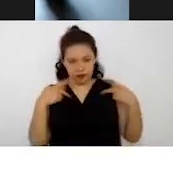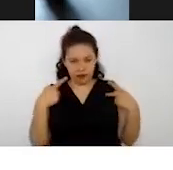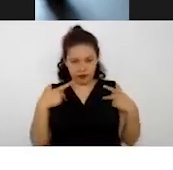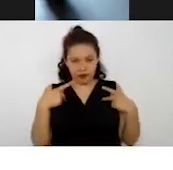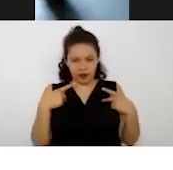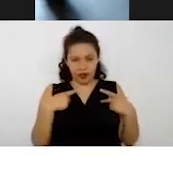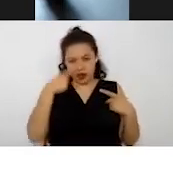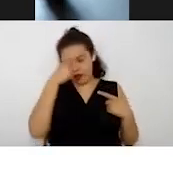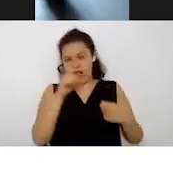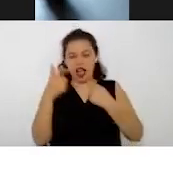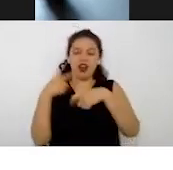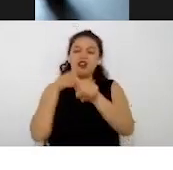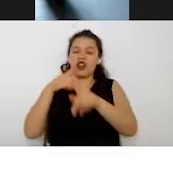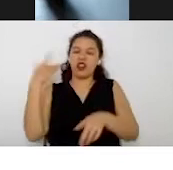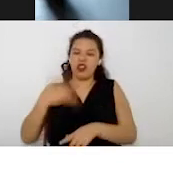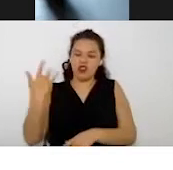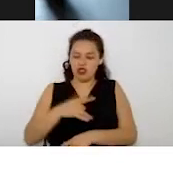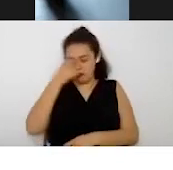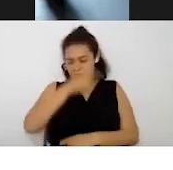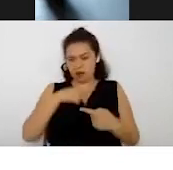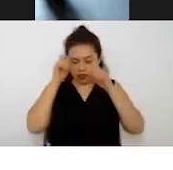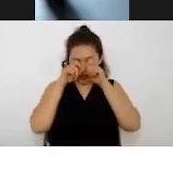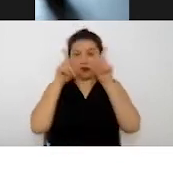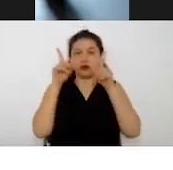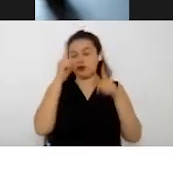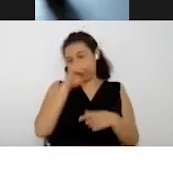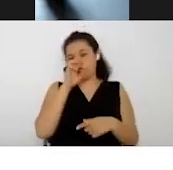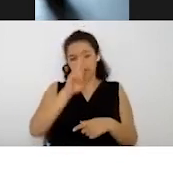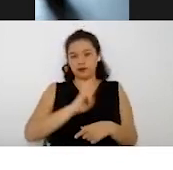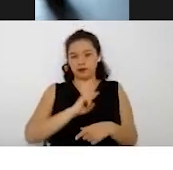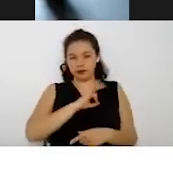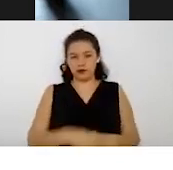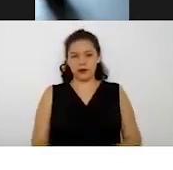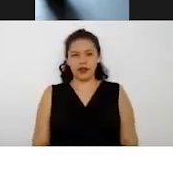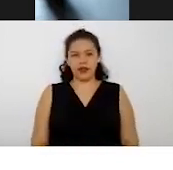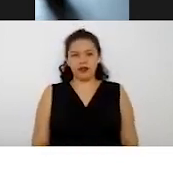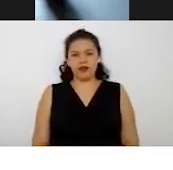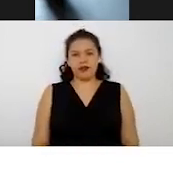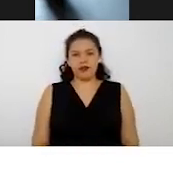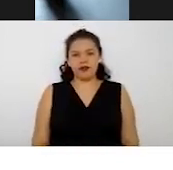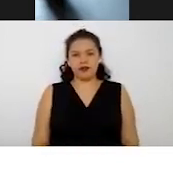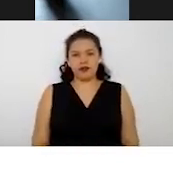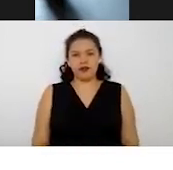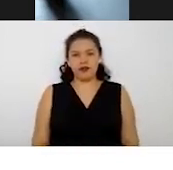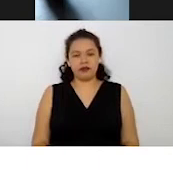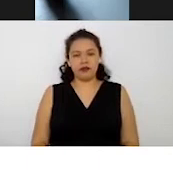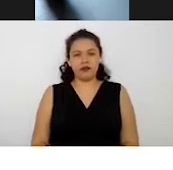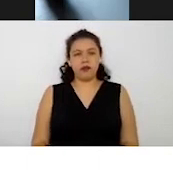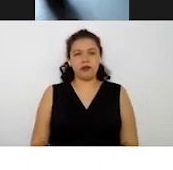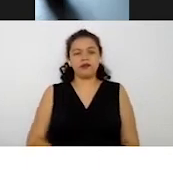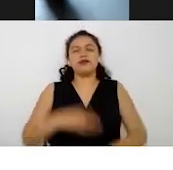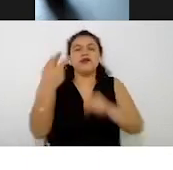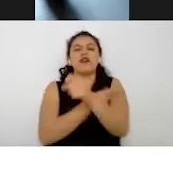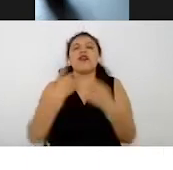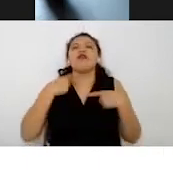una respuesta. Exactamente. ¿Y qué pasaba que si nuestra víctima reaccionaba